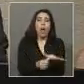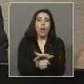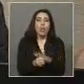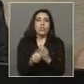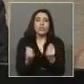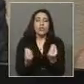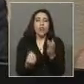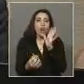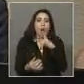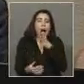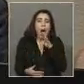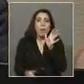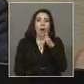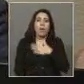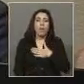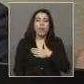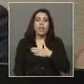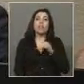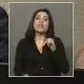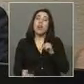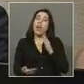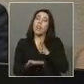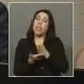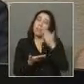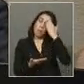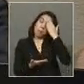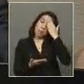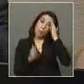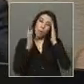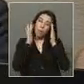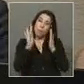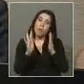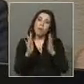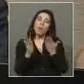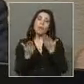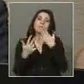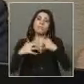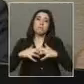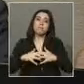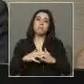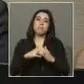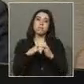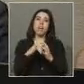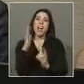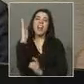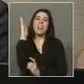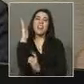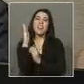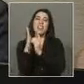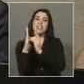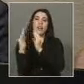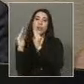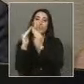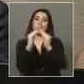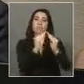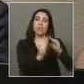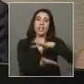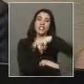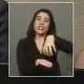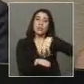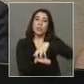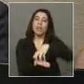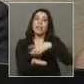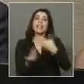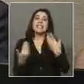Lo que debemos privilegiar, presidente, es el consolidar el desarrollo urbano en aquellas zonas donde ya están